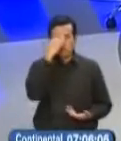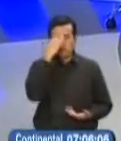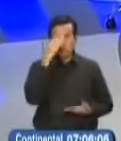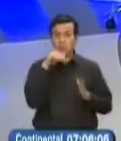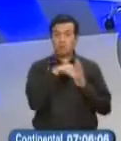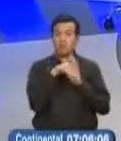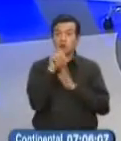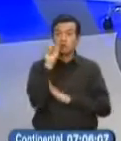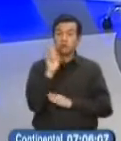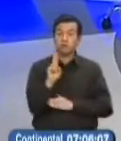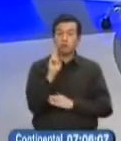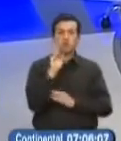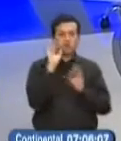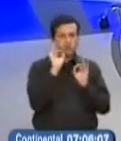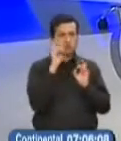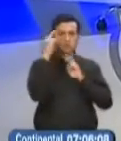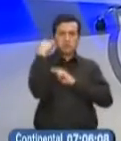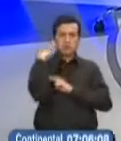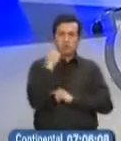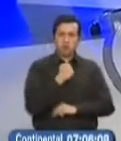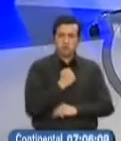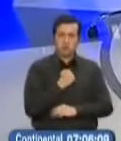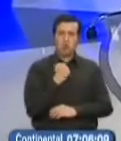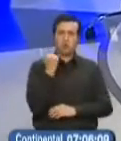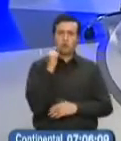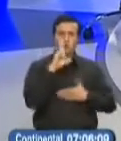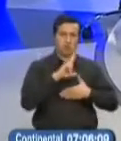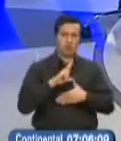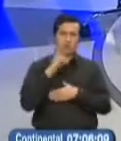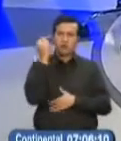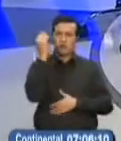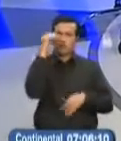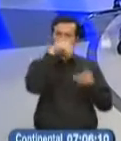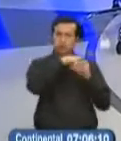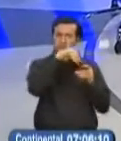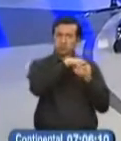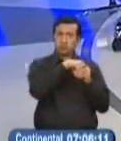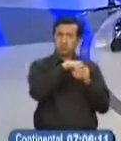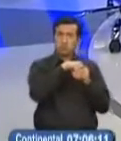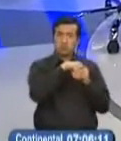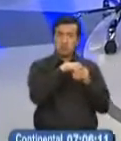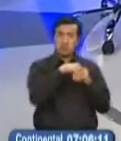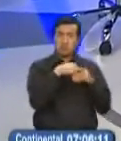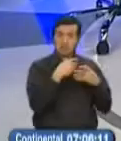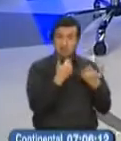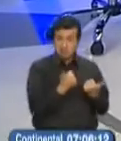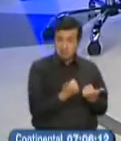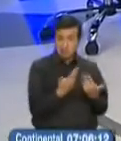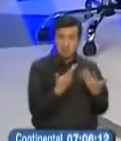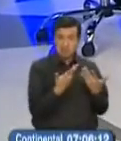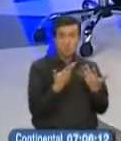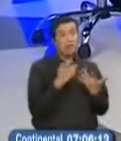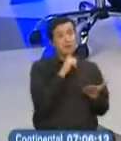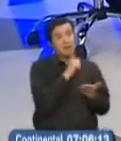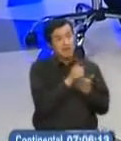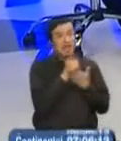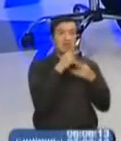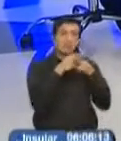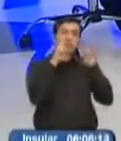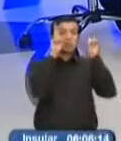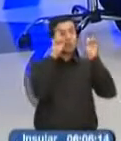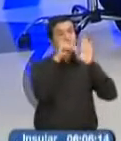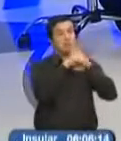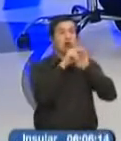debería ser el articulador de los recursos que genera la propia región, no está funcionando, existe, está en membrete,